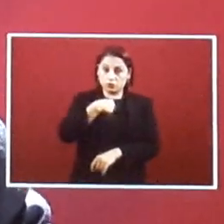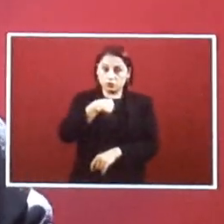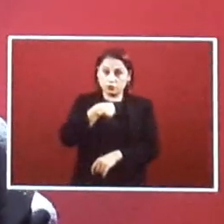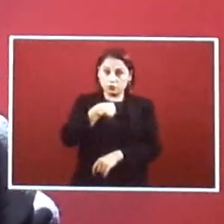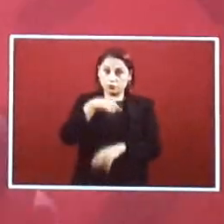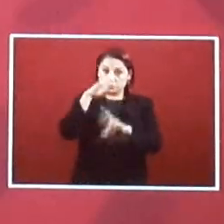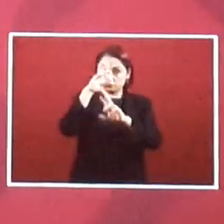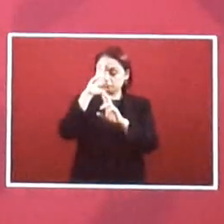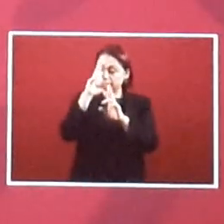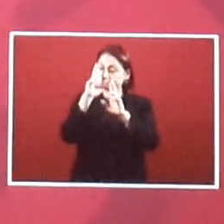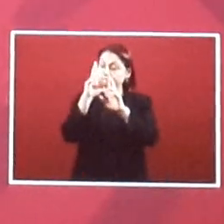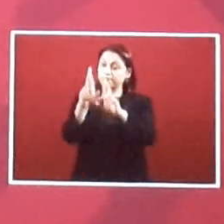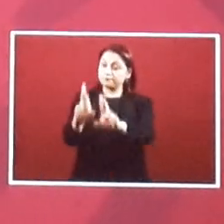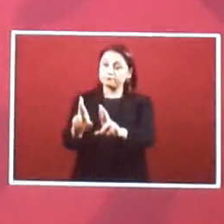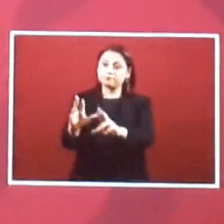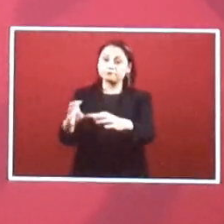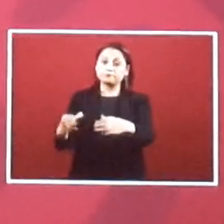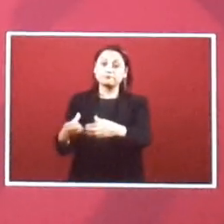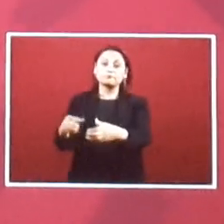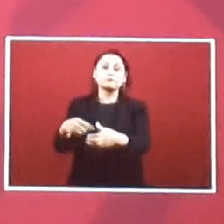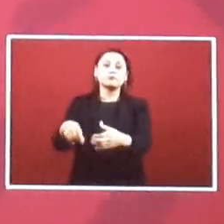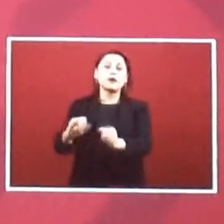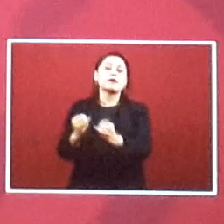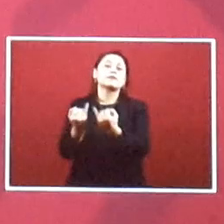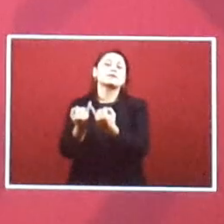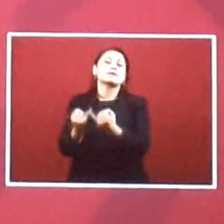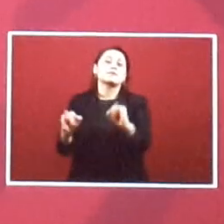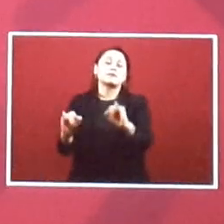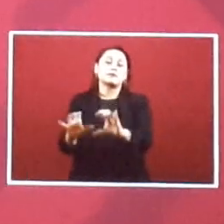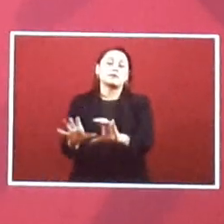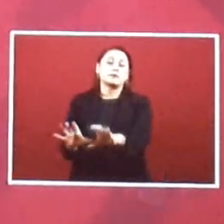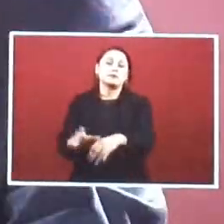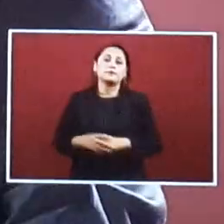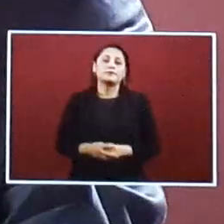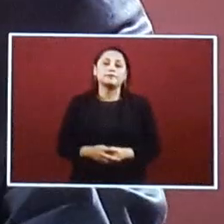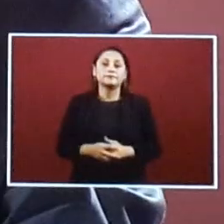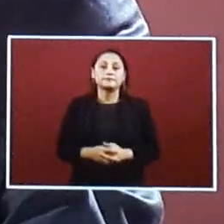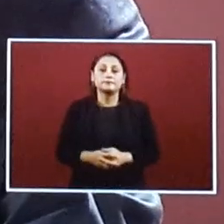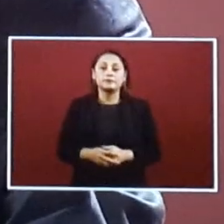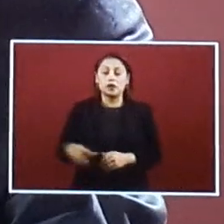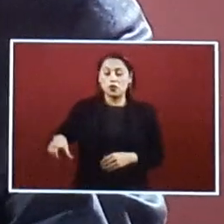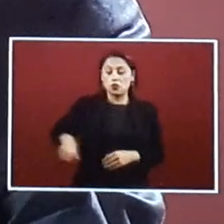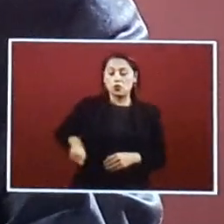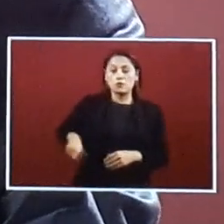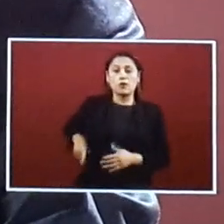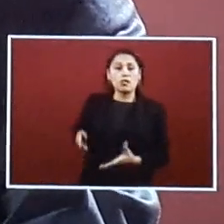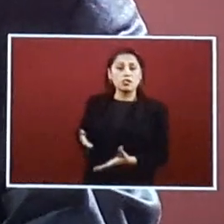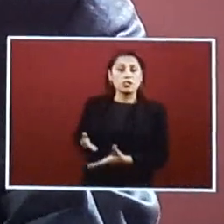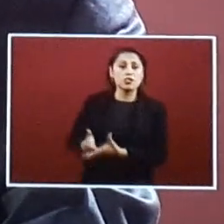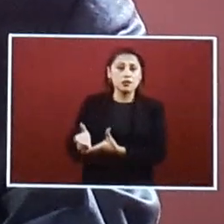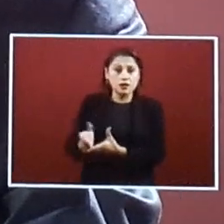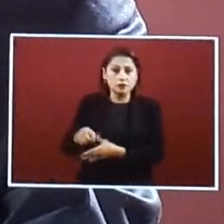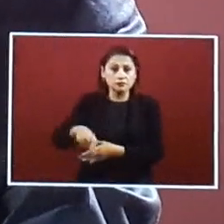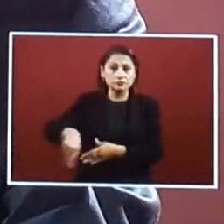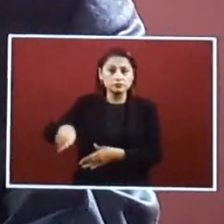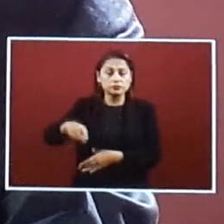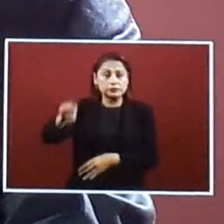la autonomía de los sindicatos, que el gobierno no intervenga en la